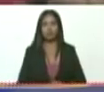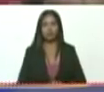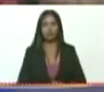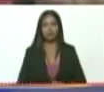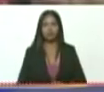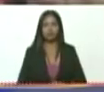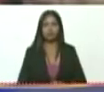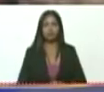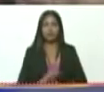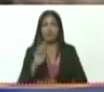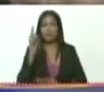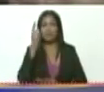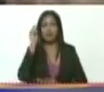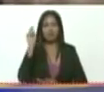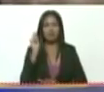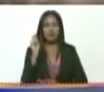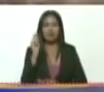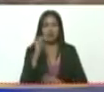Así que es la primera tarea.